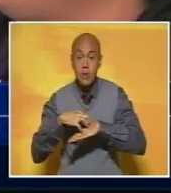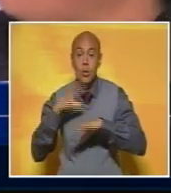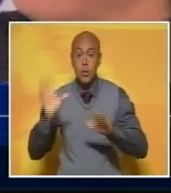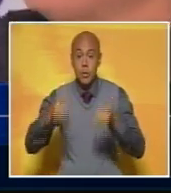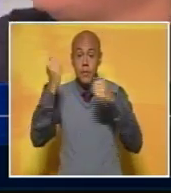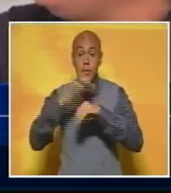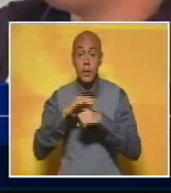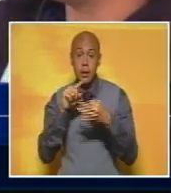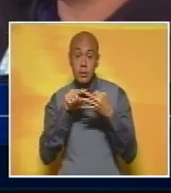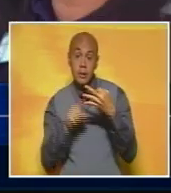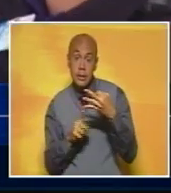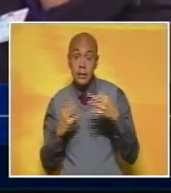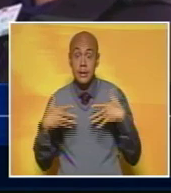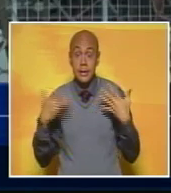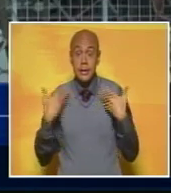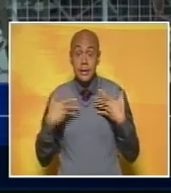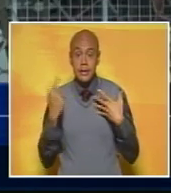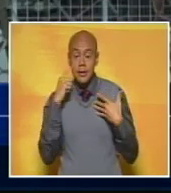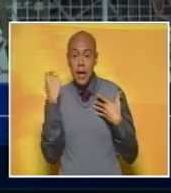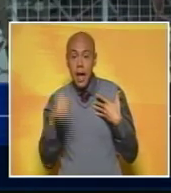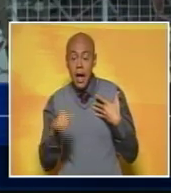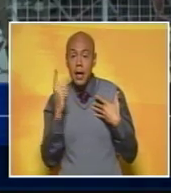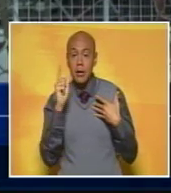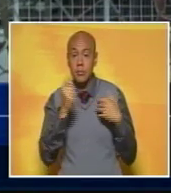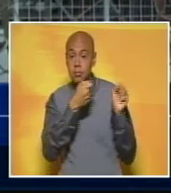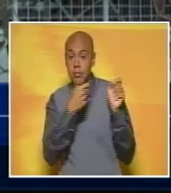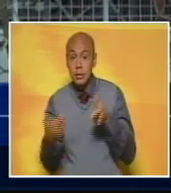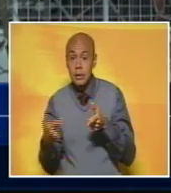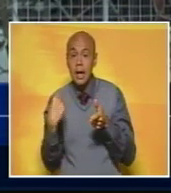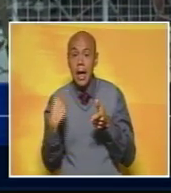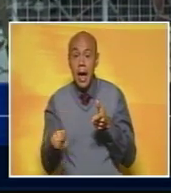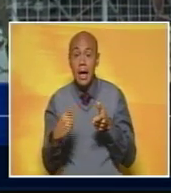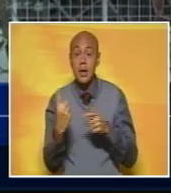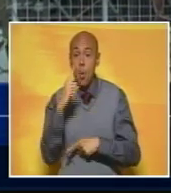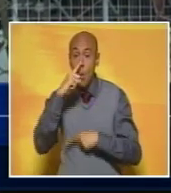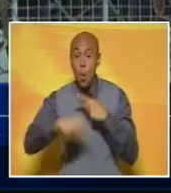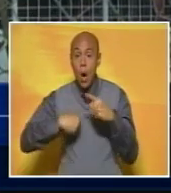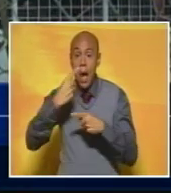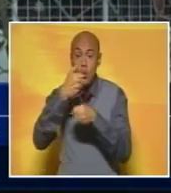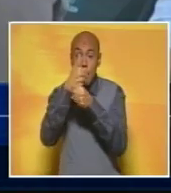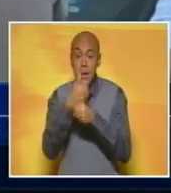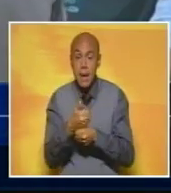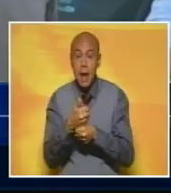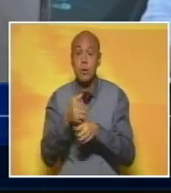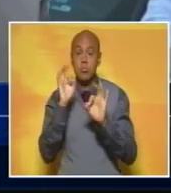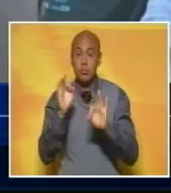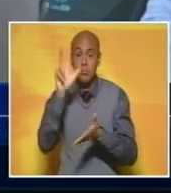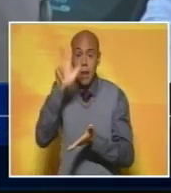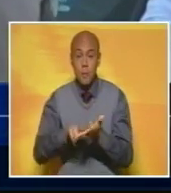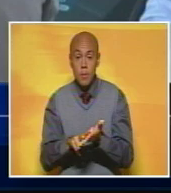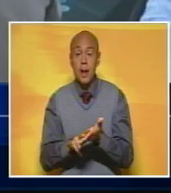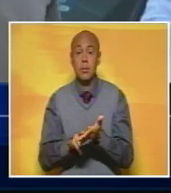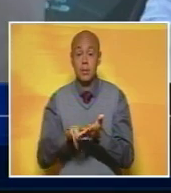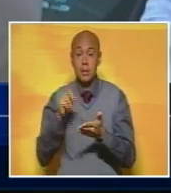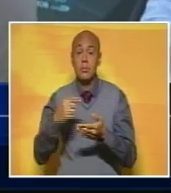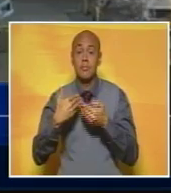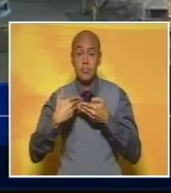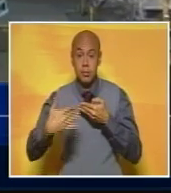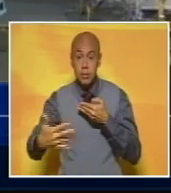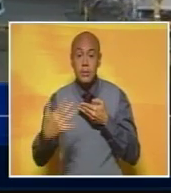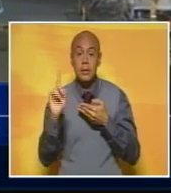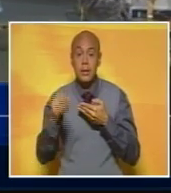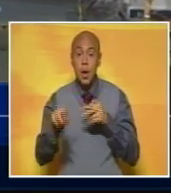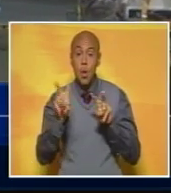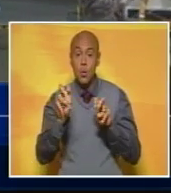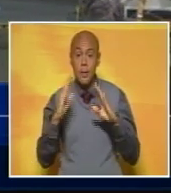de los 3 tigres. El traslado de las fieras se ha ejecutado tras casi un año esperando la autorización. Un largo camino hacia su